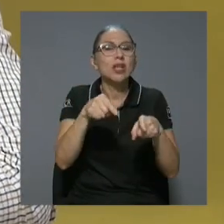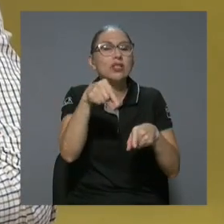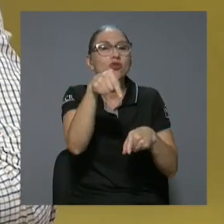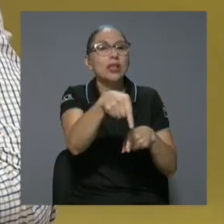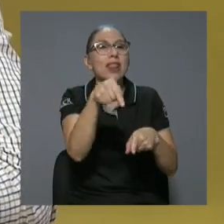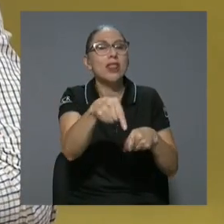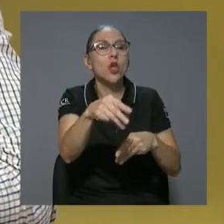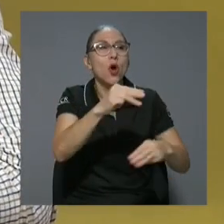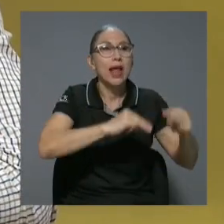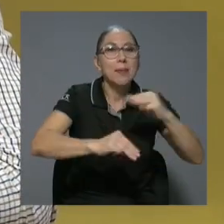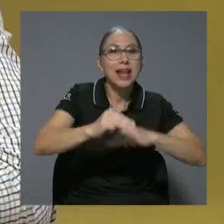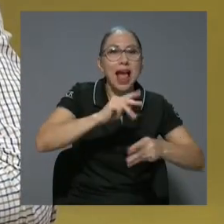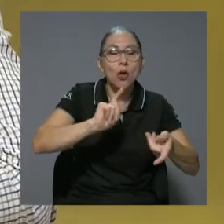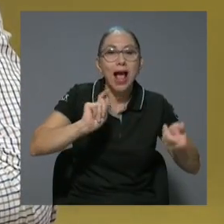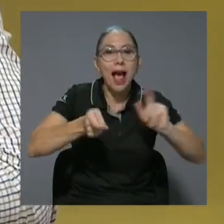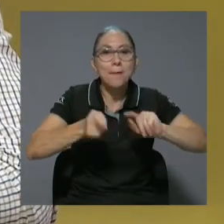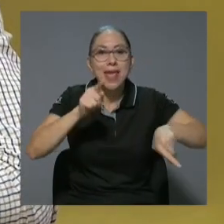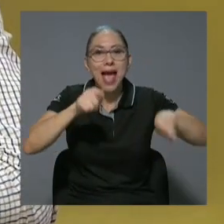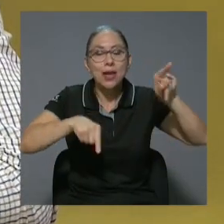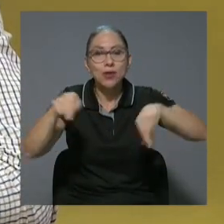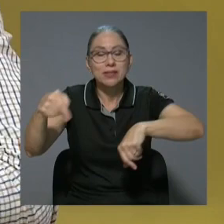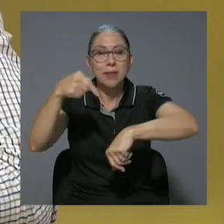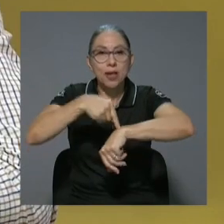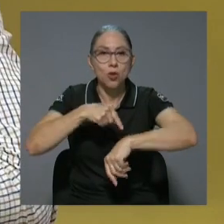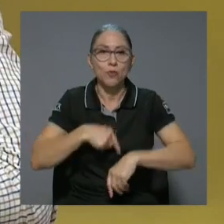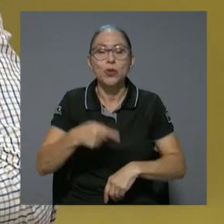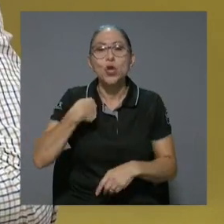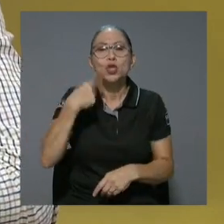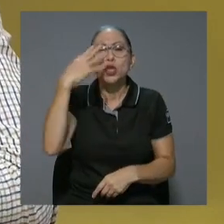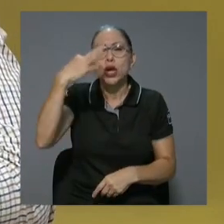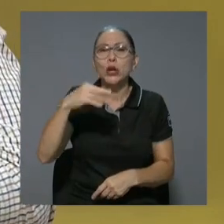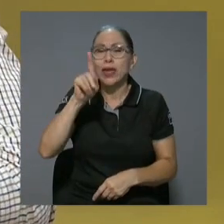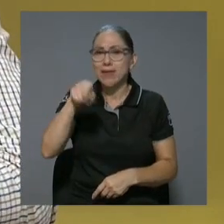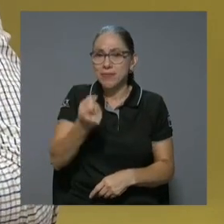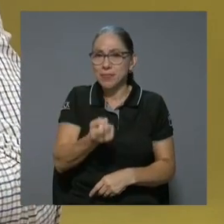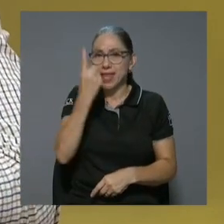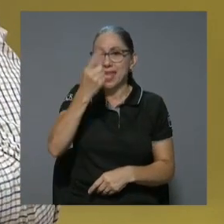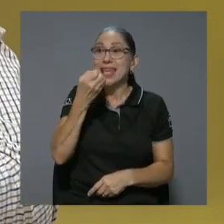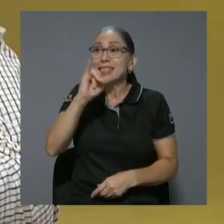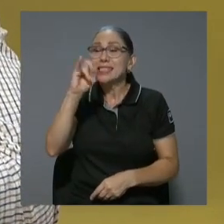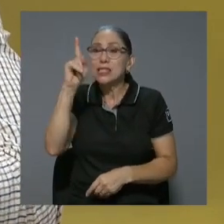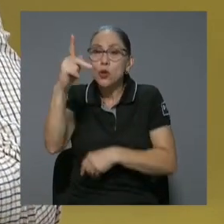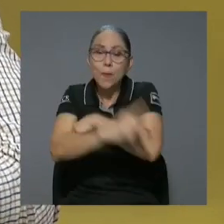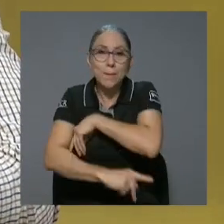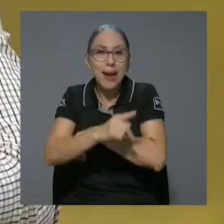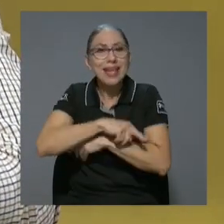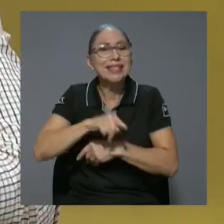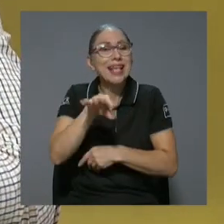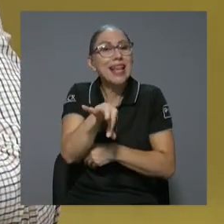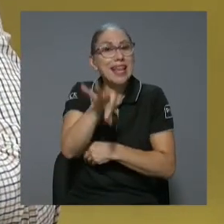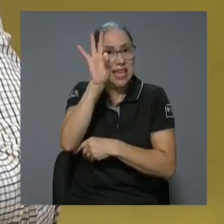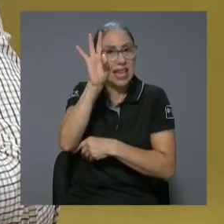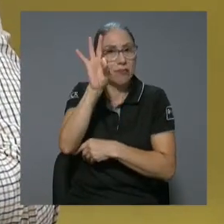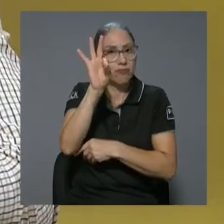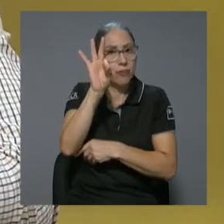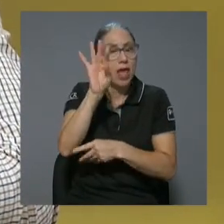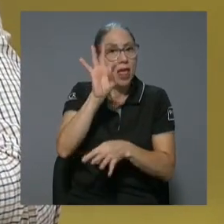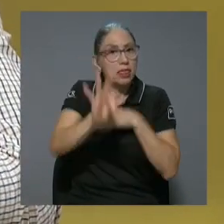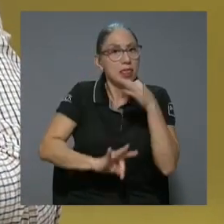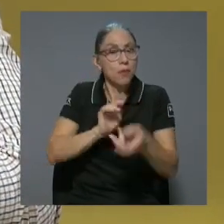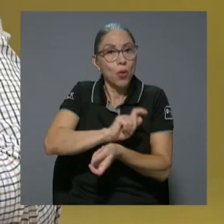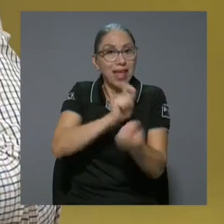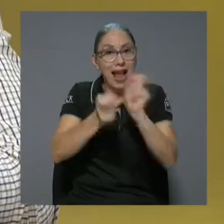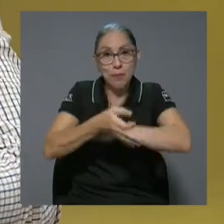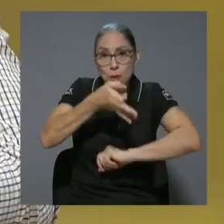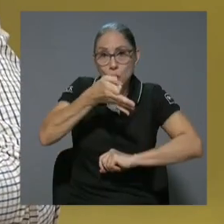Yo creo que ahí lo que hay que tener claro es que si un país elige tener un tipo de cambio flexible, lo que quiere